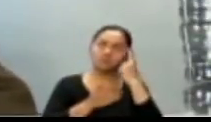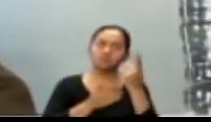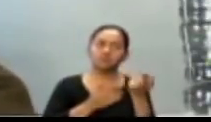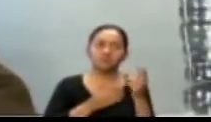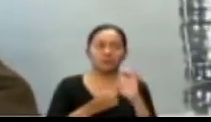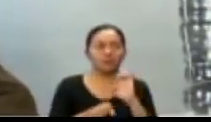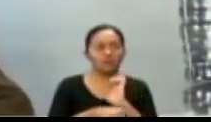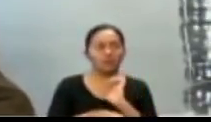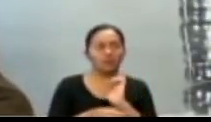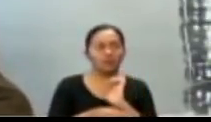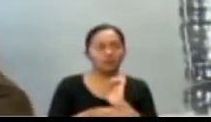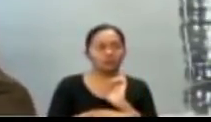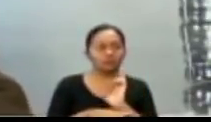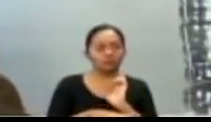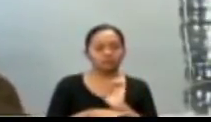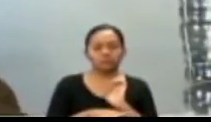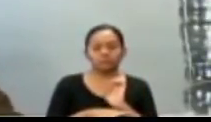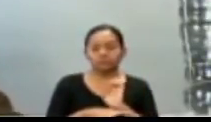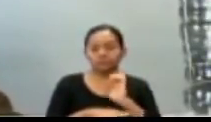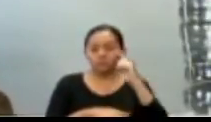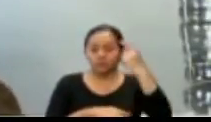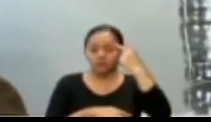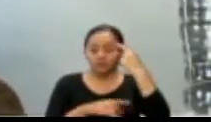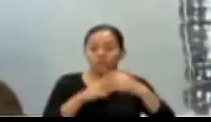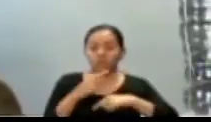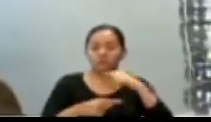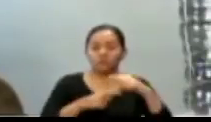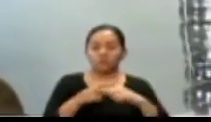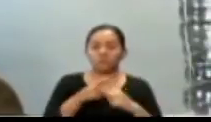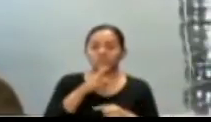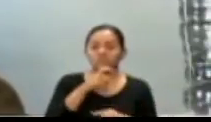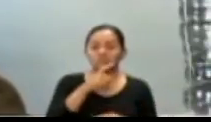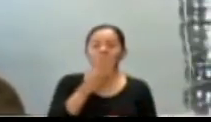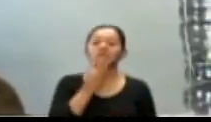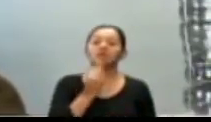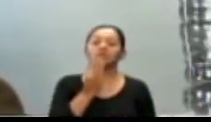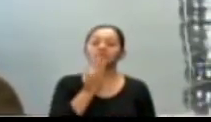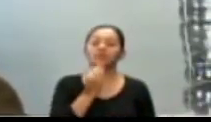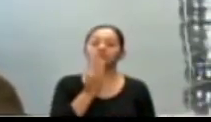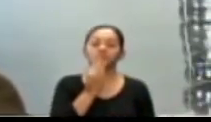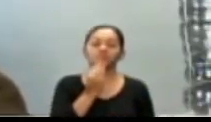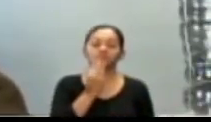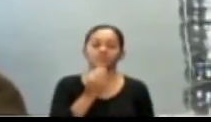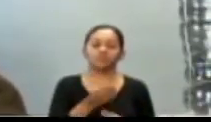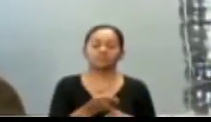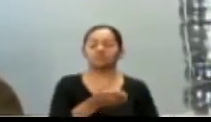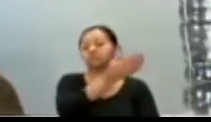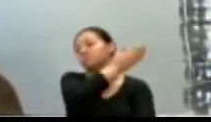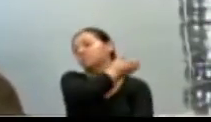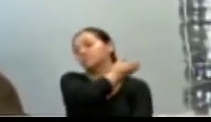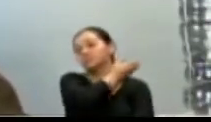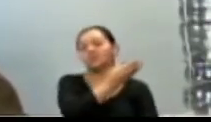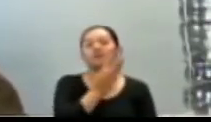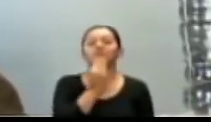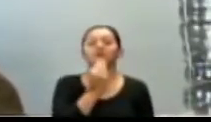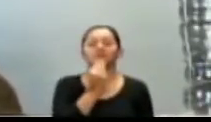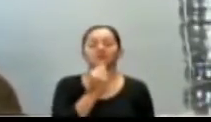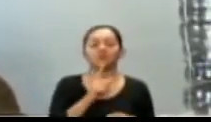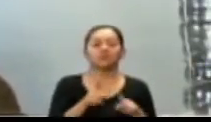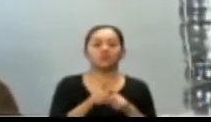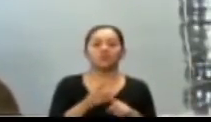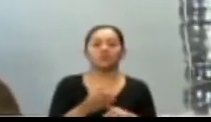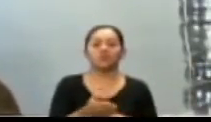momento y algún gobierno con la misma potencia que este fue el de Eloy Alfaro, y obviamente Eloy Alfaro hay que pensarlo también como